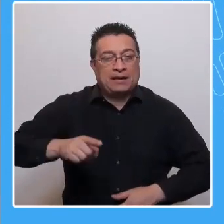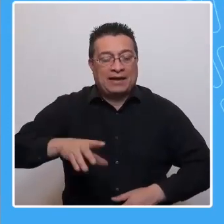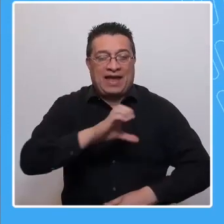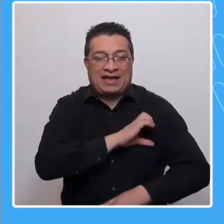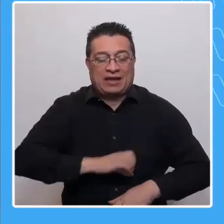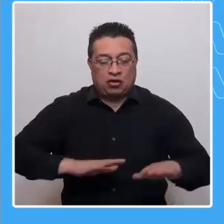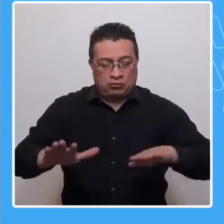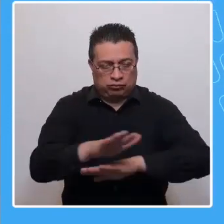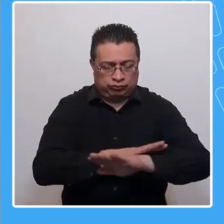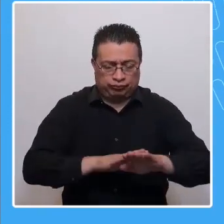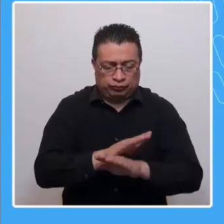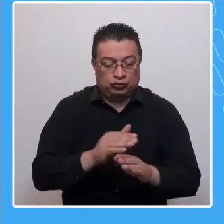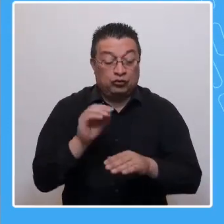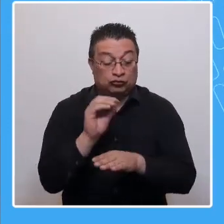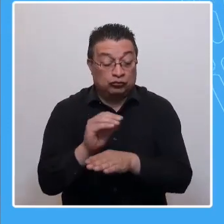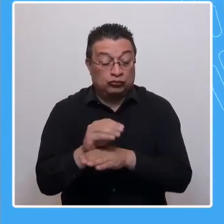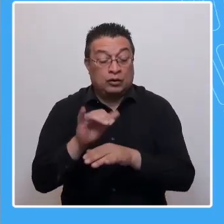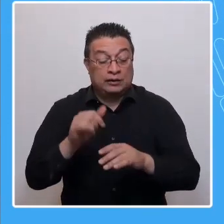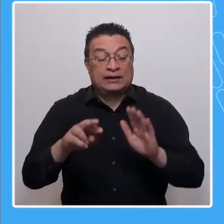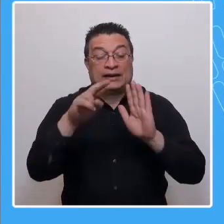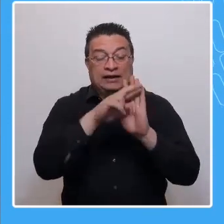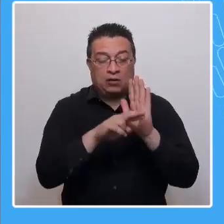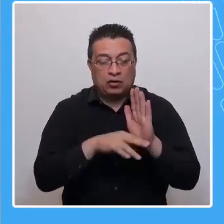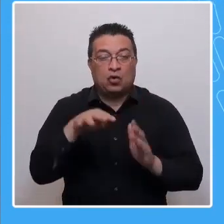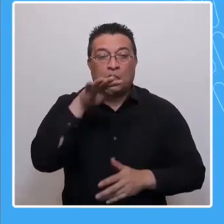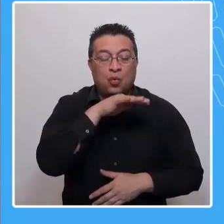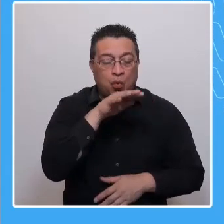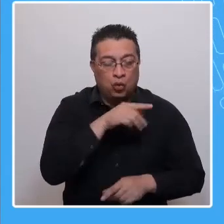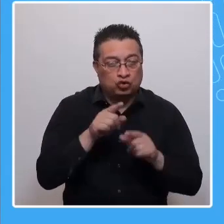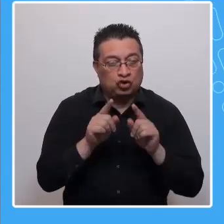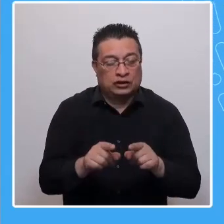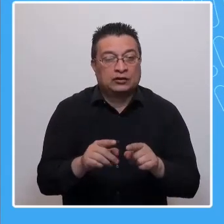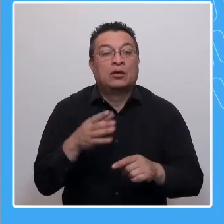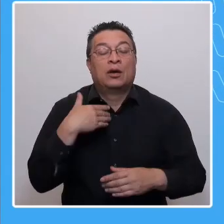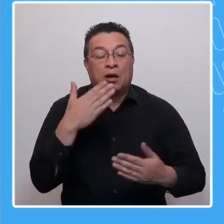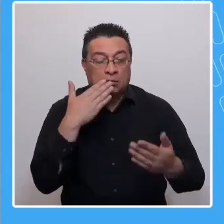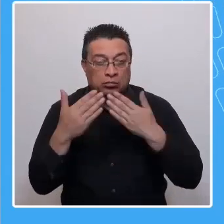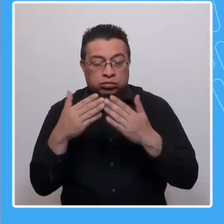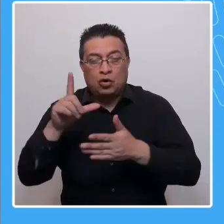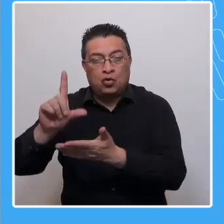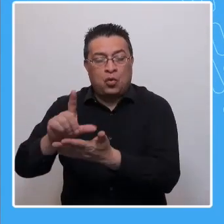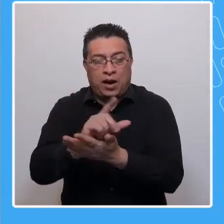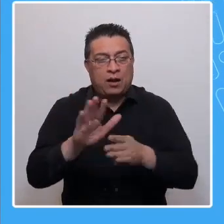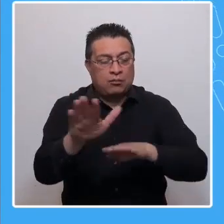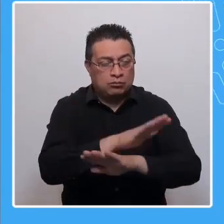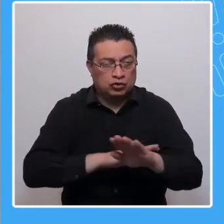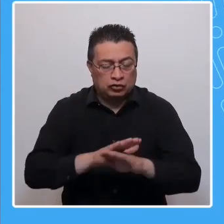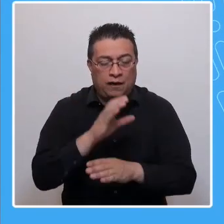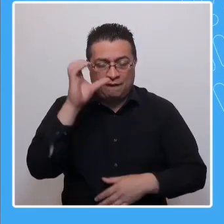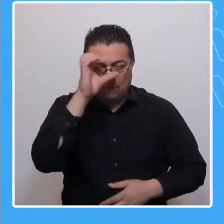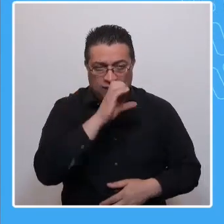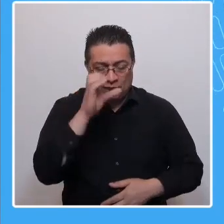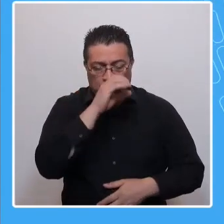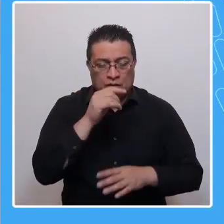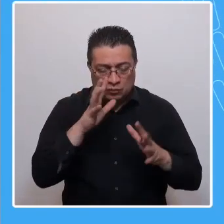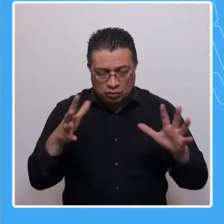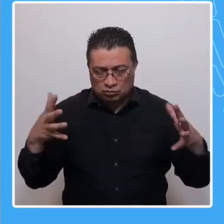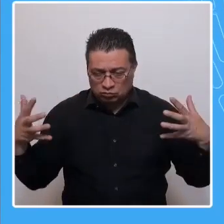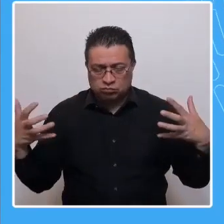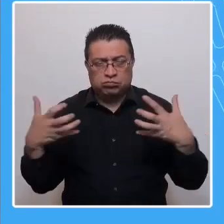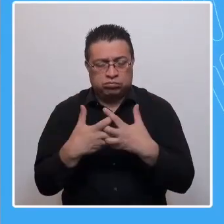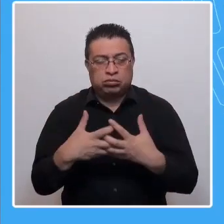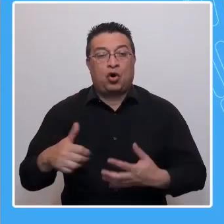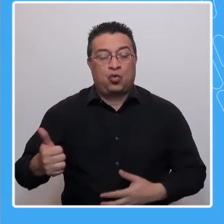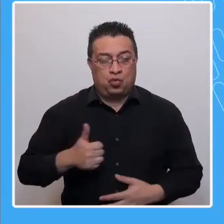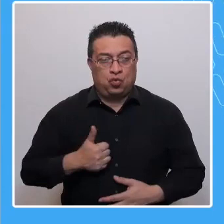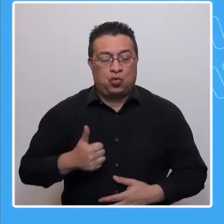protección y conservación, además de la regulación de los usos de este. Hablamos sobre áreas protegidas también, buscando una homologación que cumpla con el